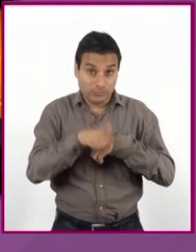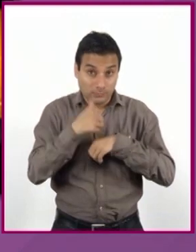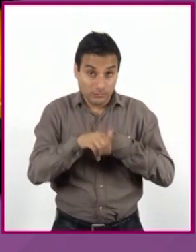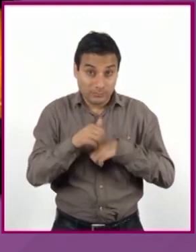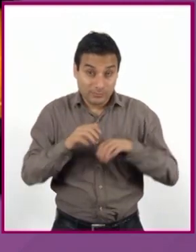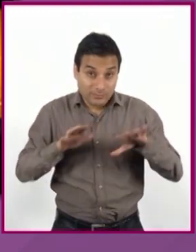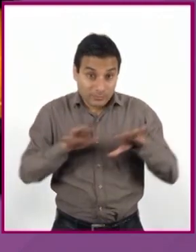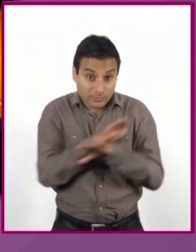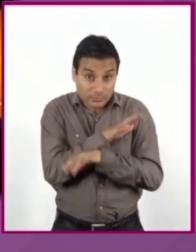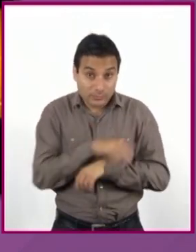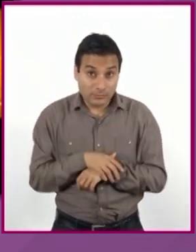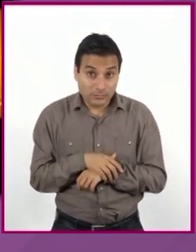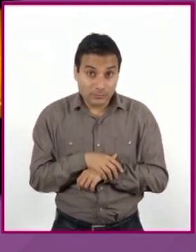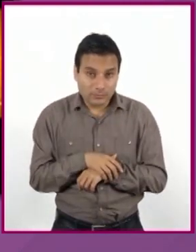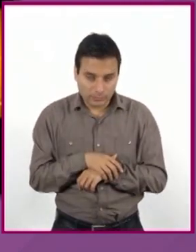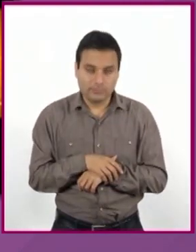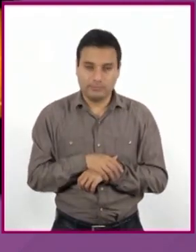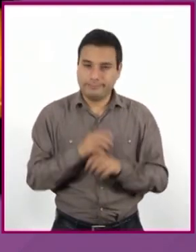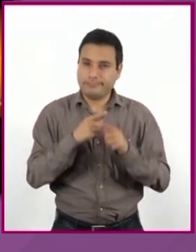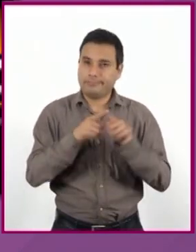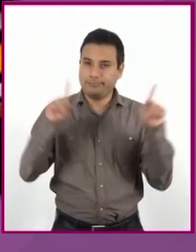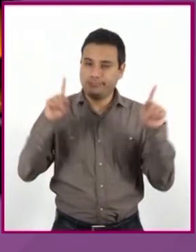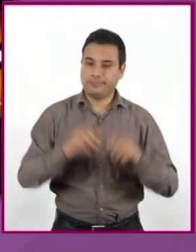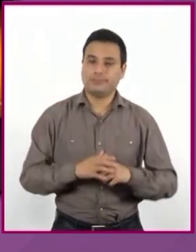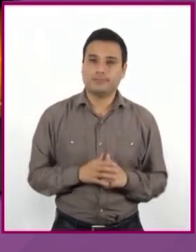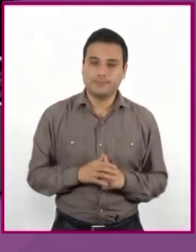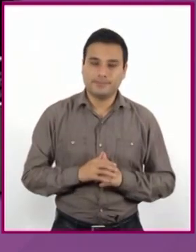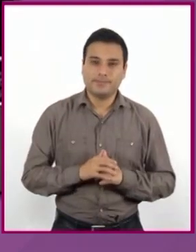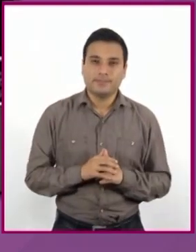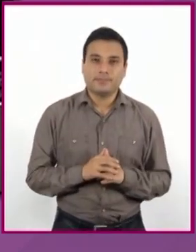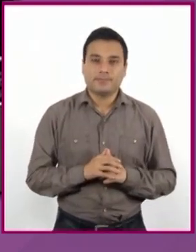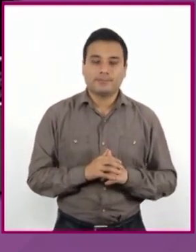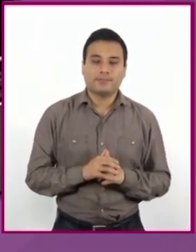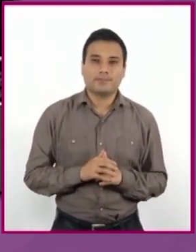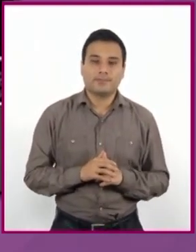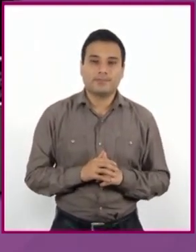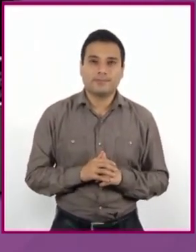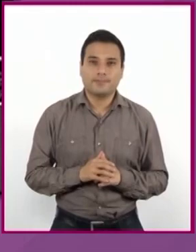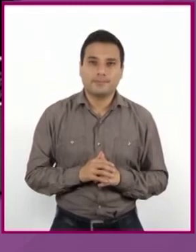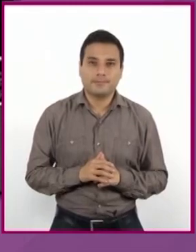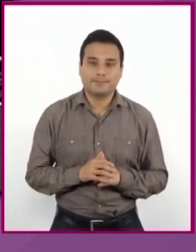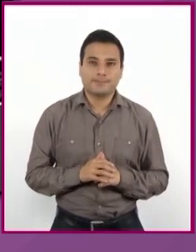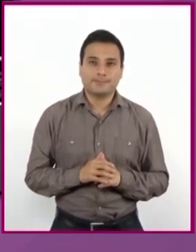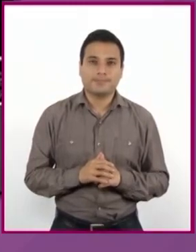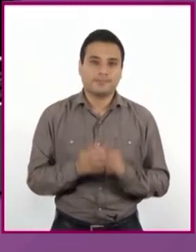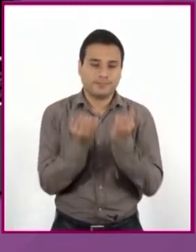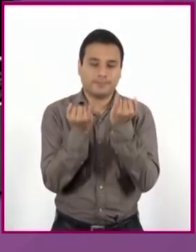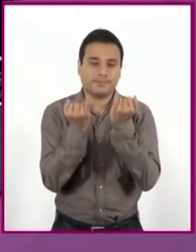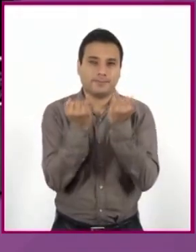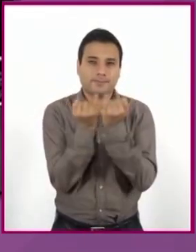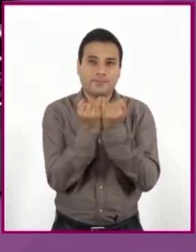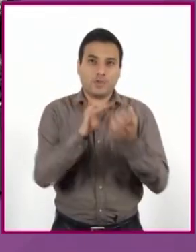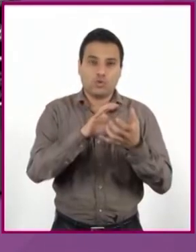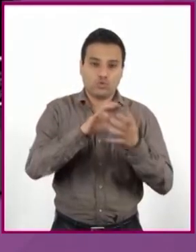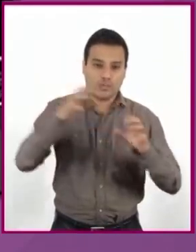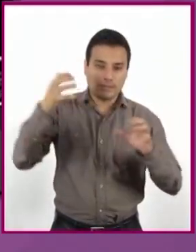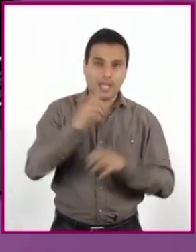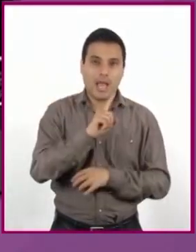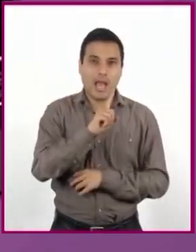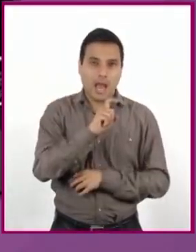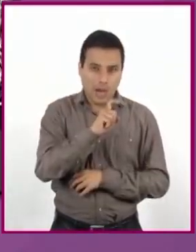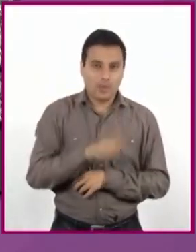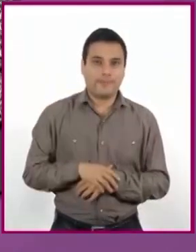se representa una sustancia diferente. Este es el caso de las moléculas del agua y del